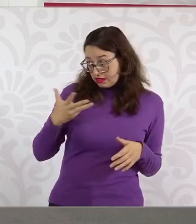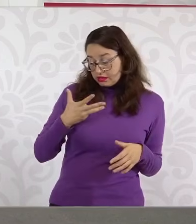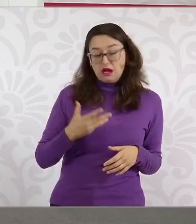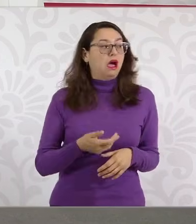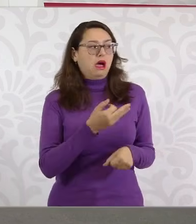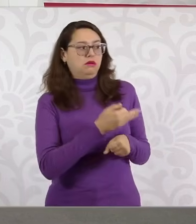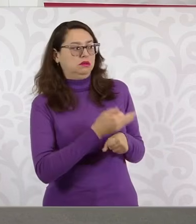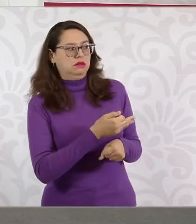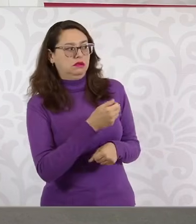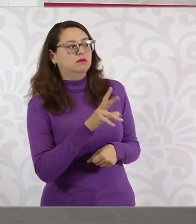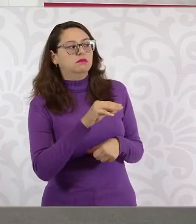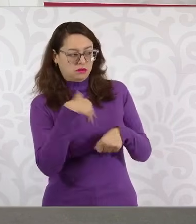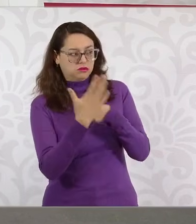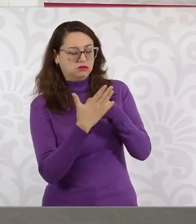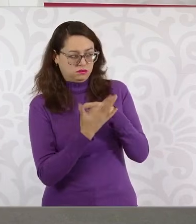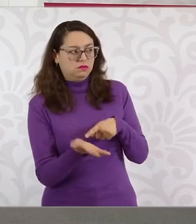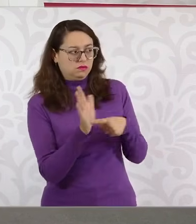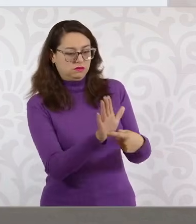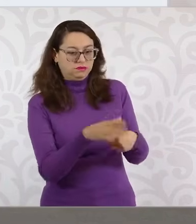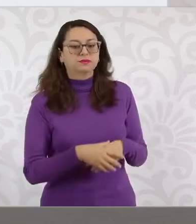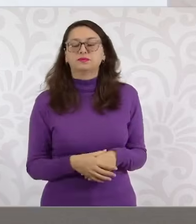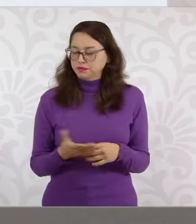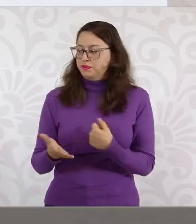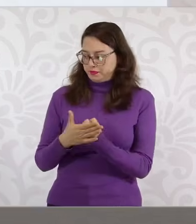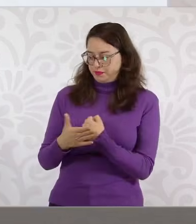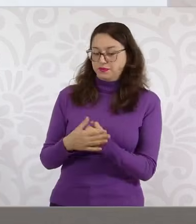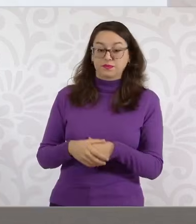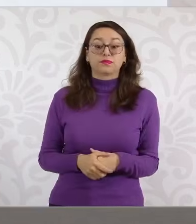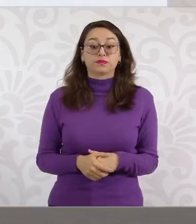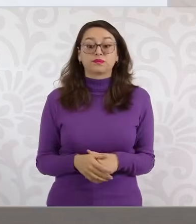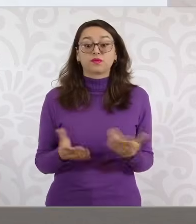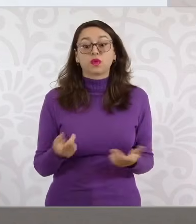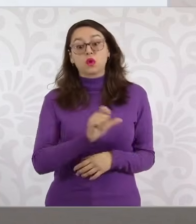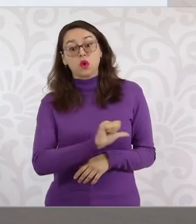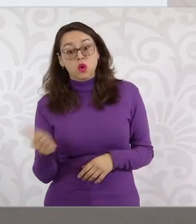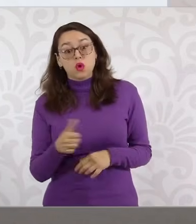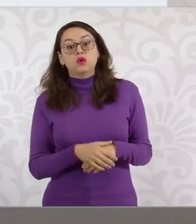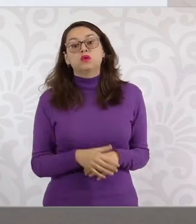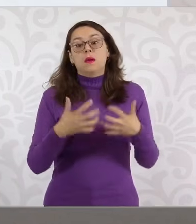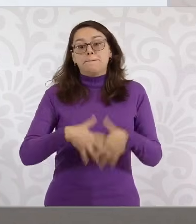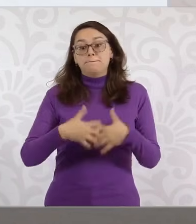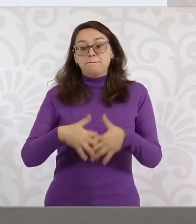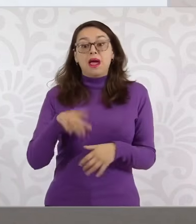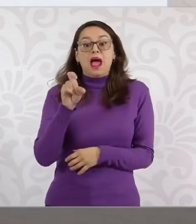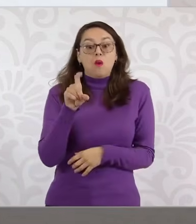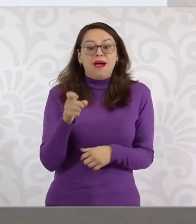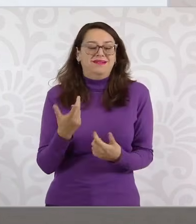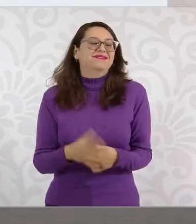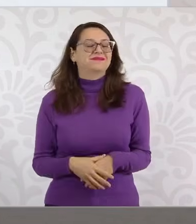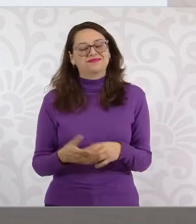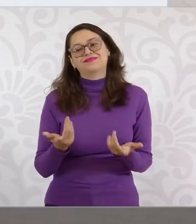lo compartimos, presidente. Bueno, otro caso también de una embotelladora de agua famosa, fíjense ustedes la contradicción, vende agua